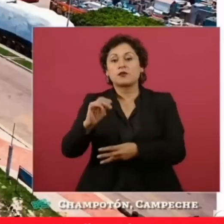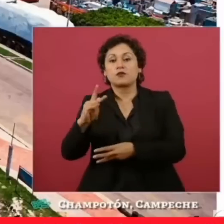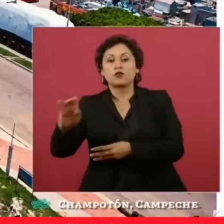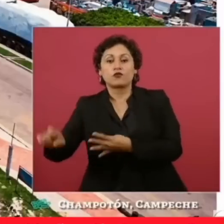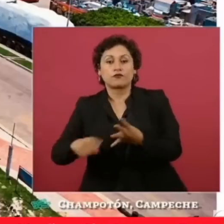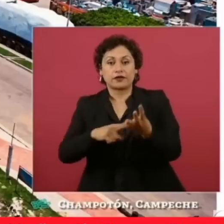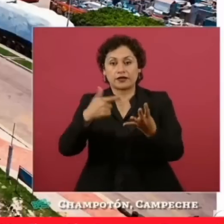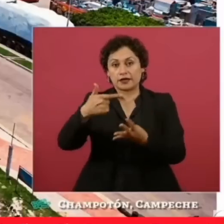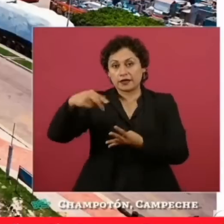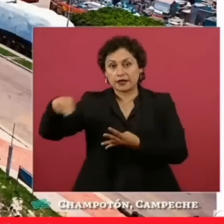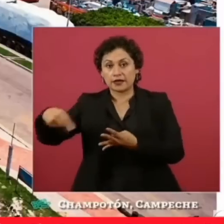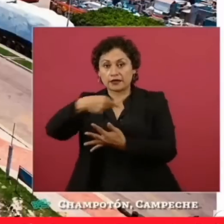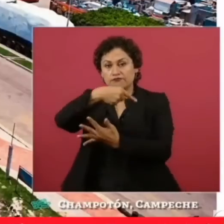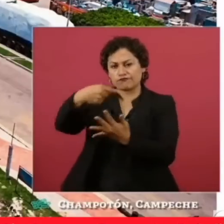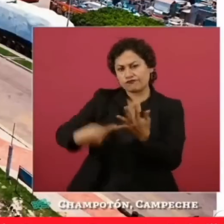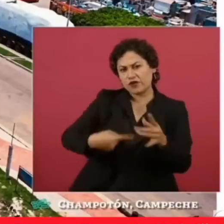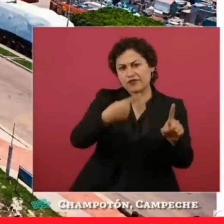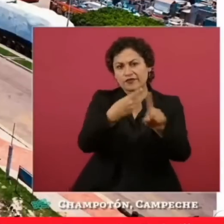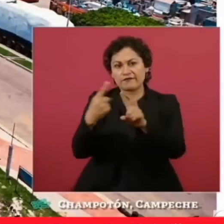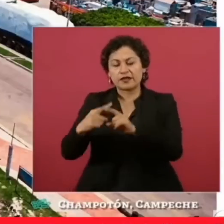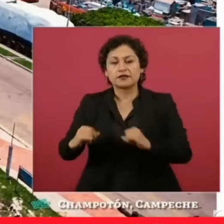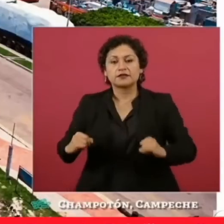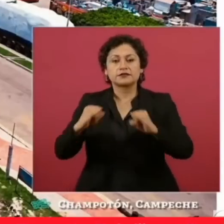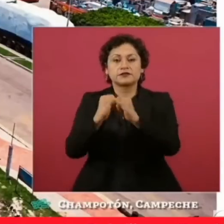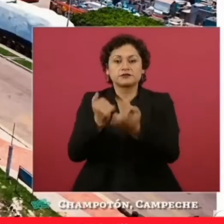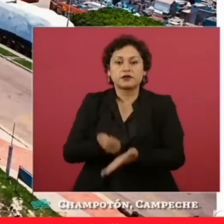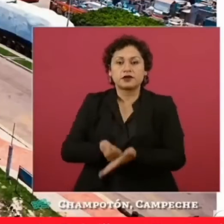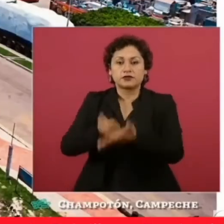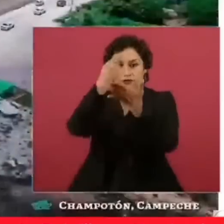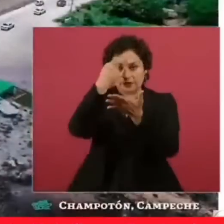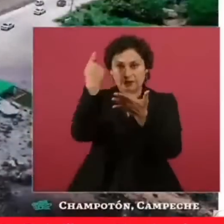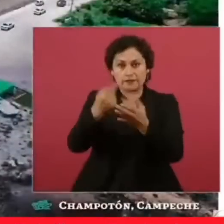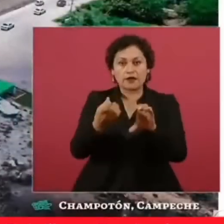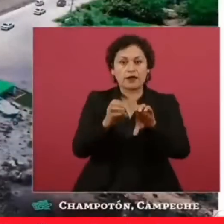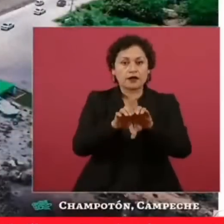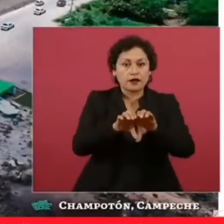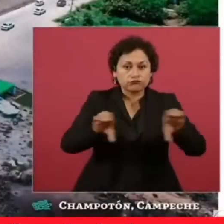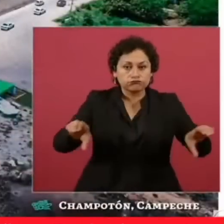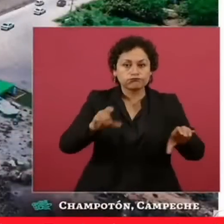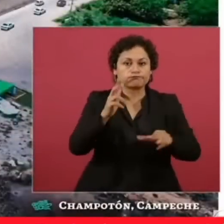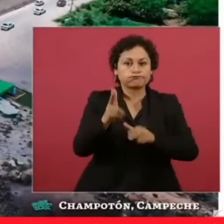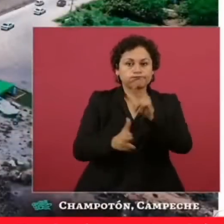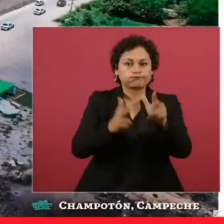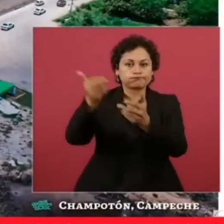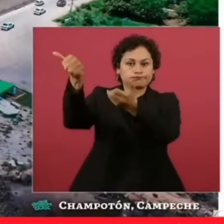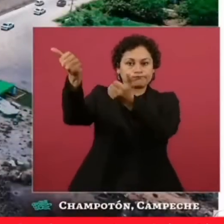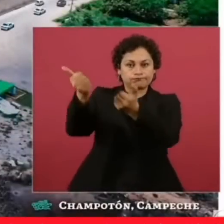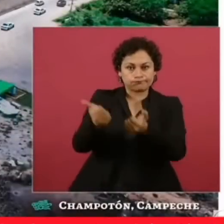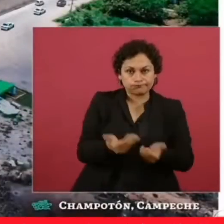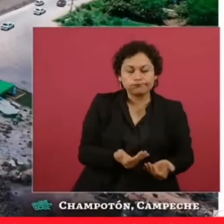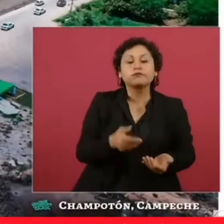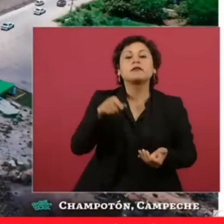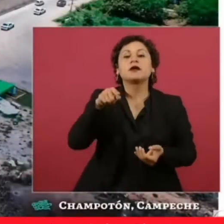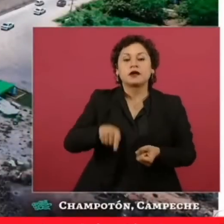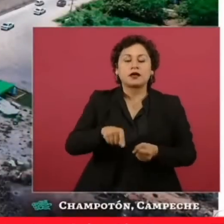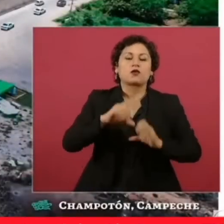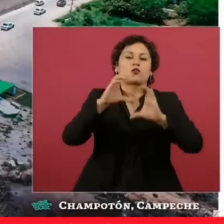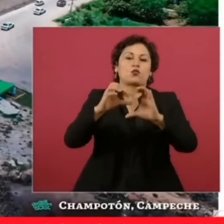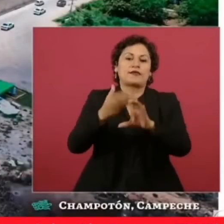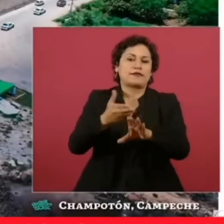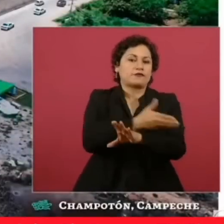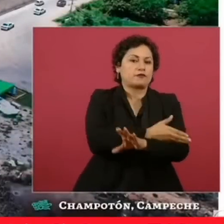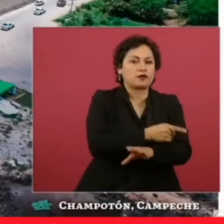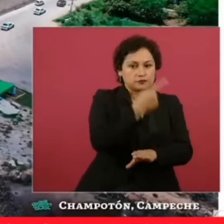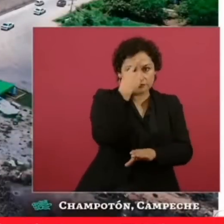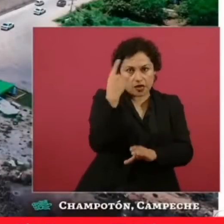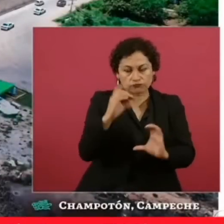todas las instituciones que hicieron posible el traslado del primer tren con todos los cuidados necesarios para que no se registrara